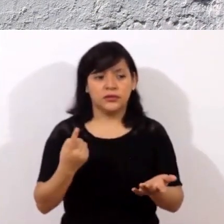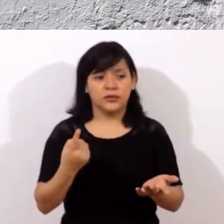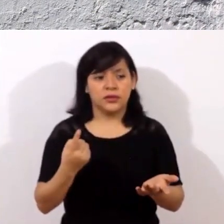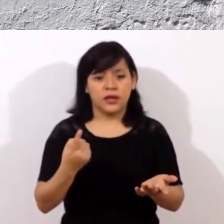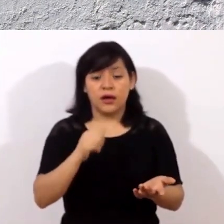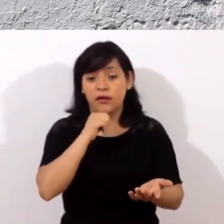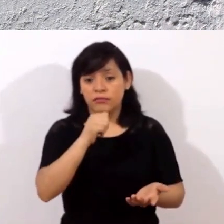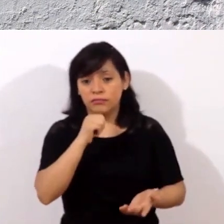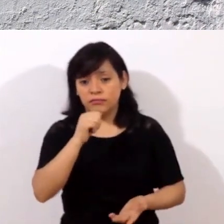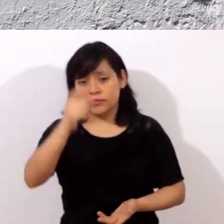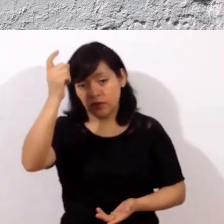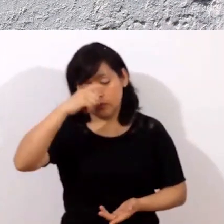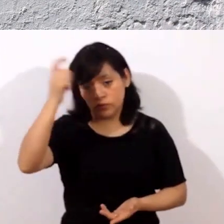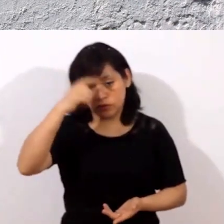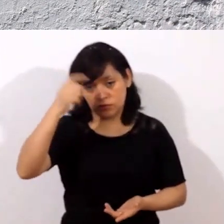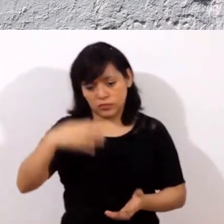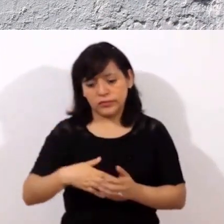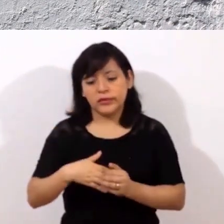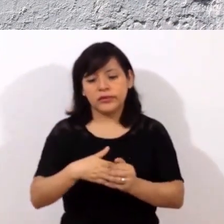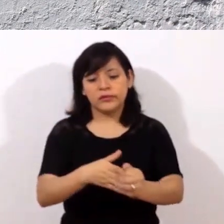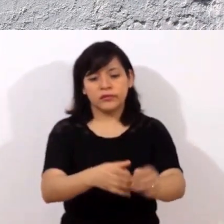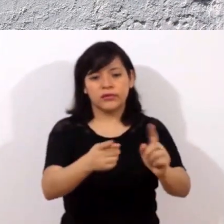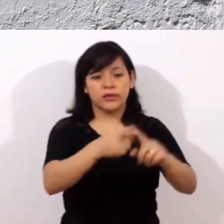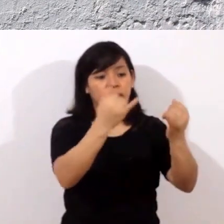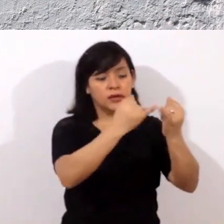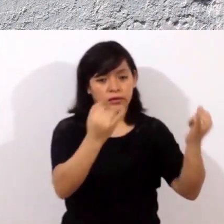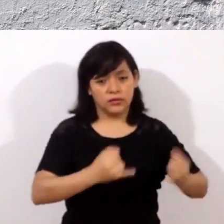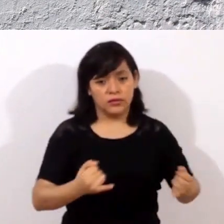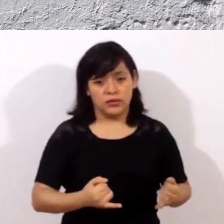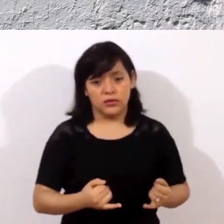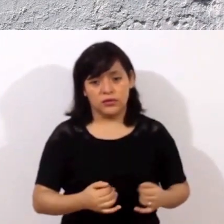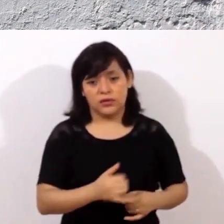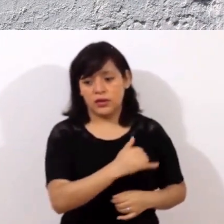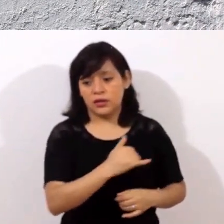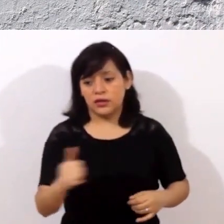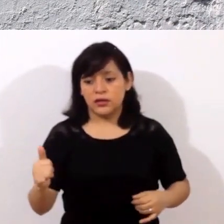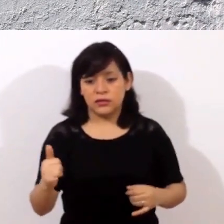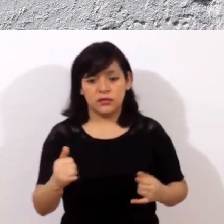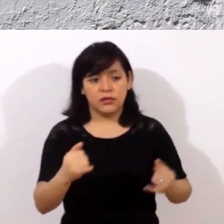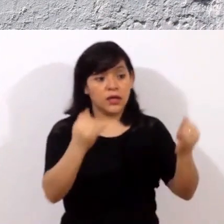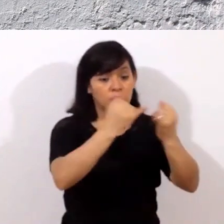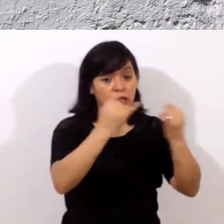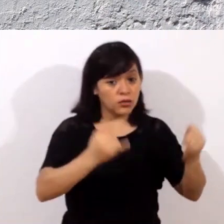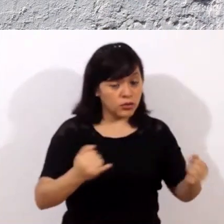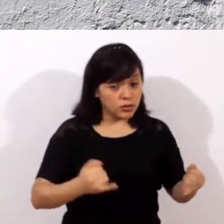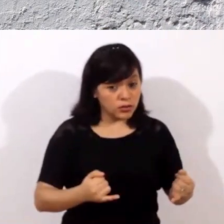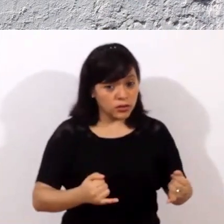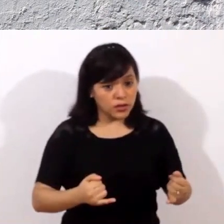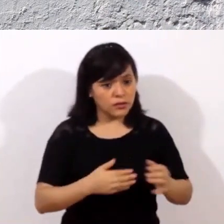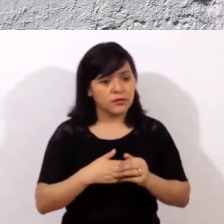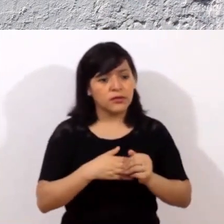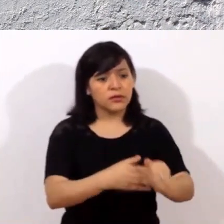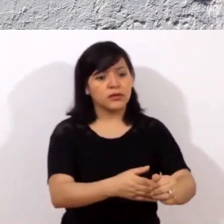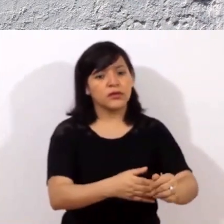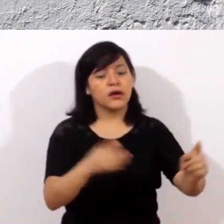conduce a la idolatría. Y la idolatría conduce finalmente a la inmoralidad. Y